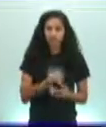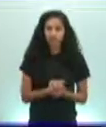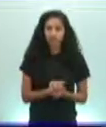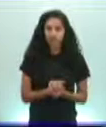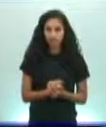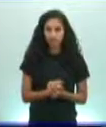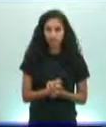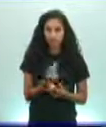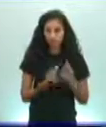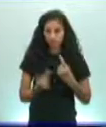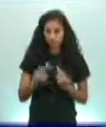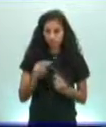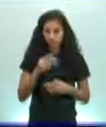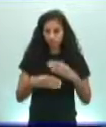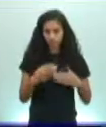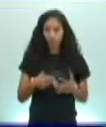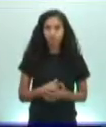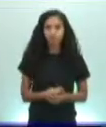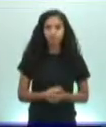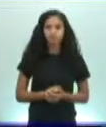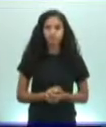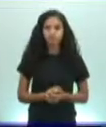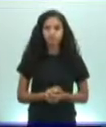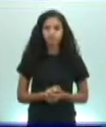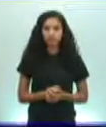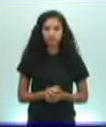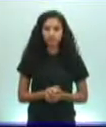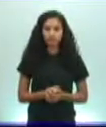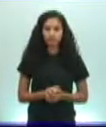con esta situación.